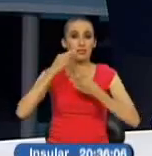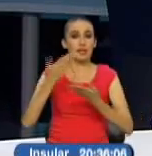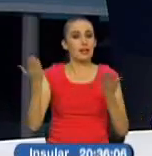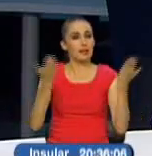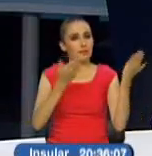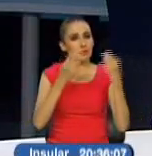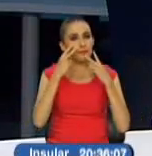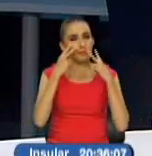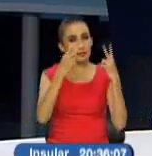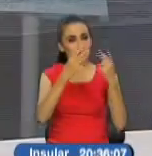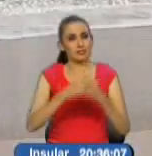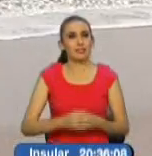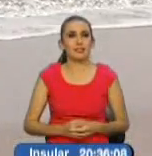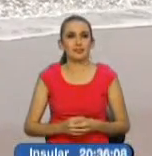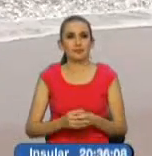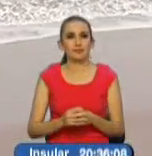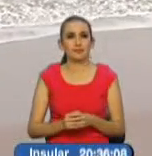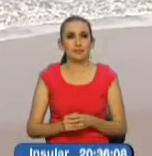a conocerla.